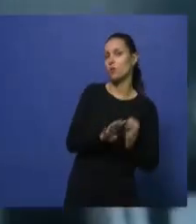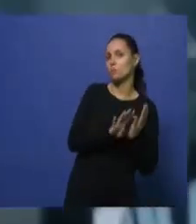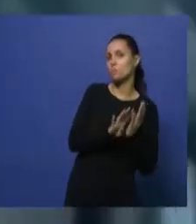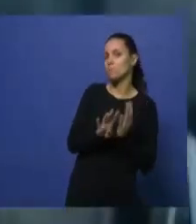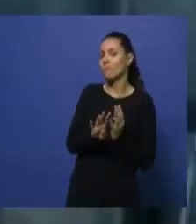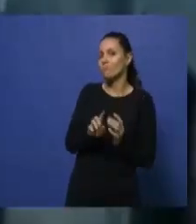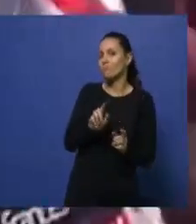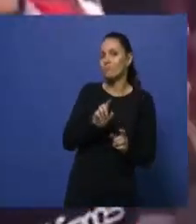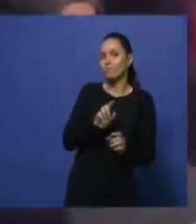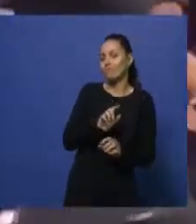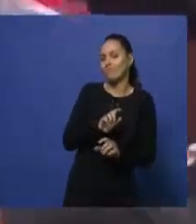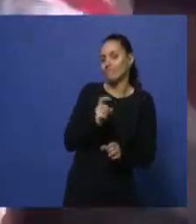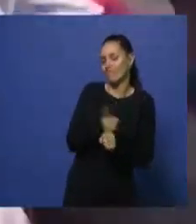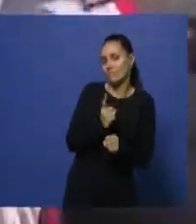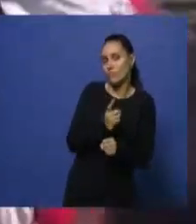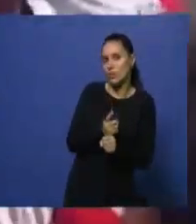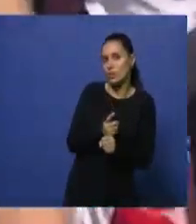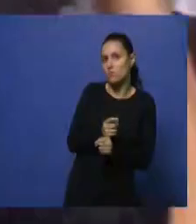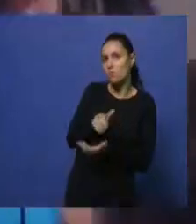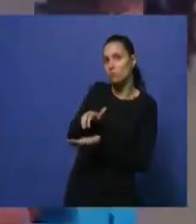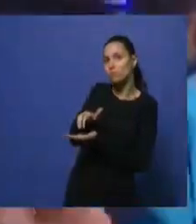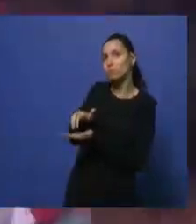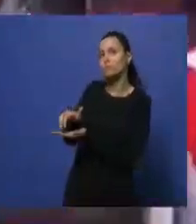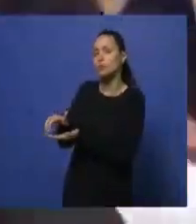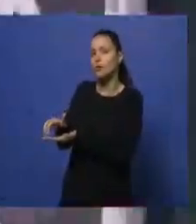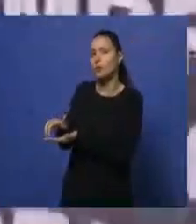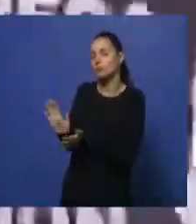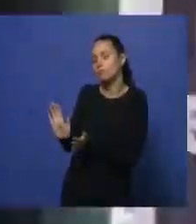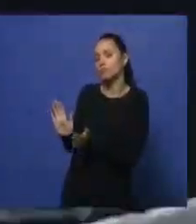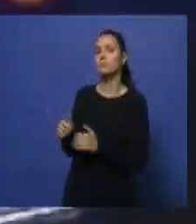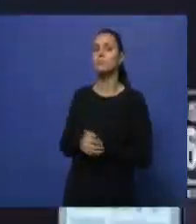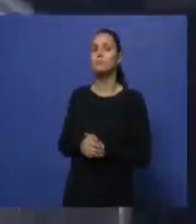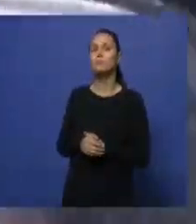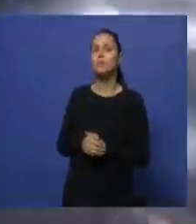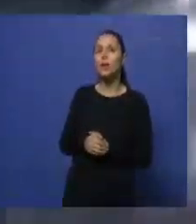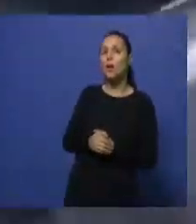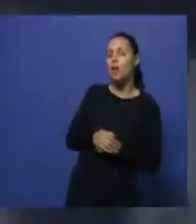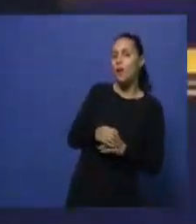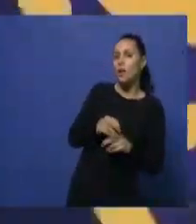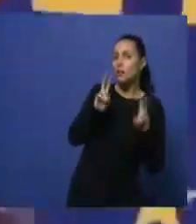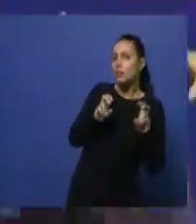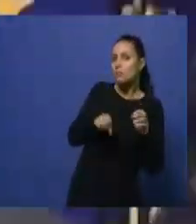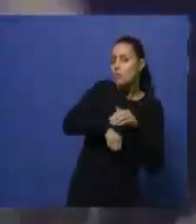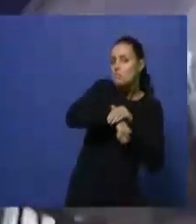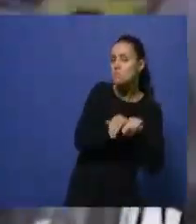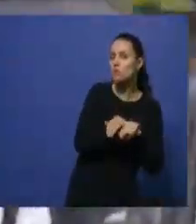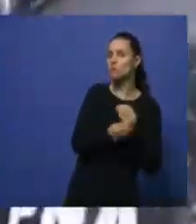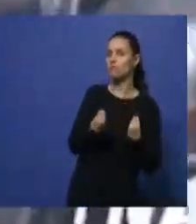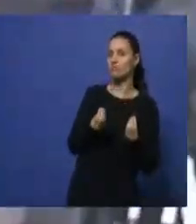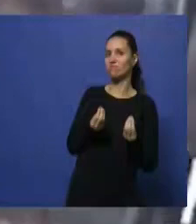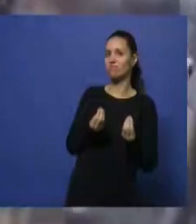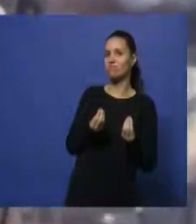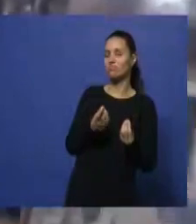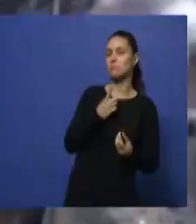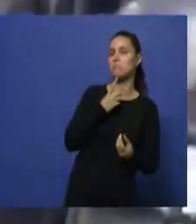estaban aguantando y cuando cayó el colectivo boca lamentablemente se liquida los futbolísticos medio de este contexto porque por ahí una escuché que dice igual ya